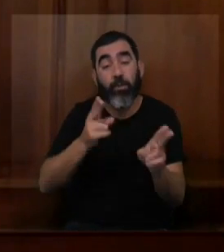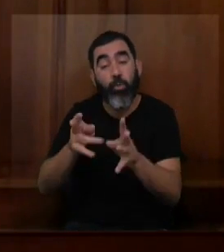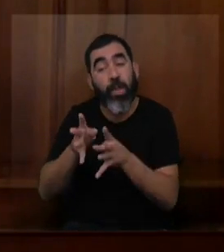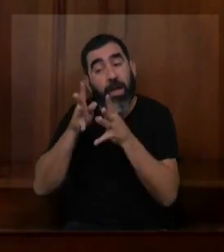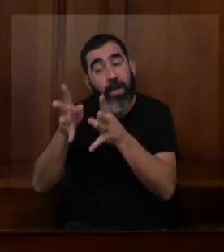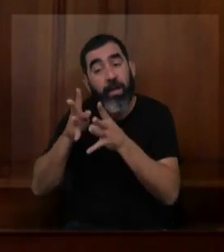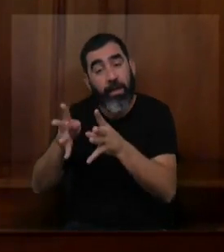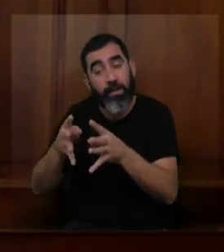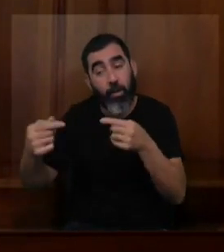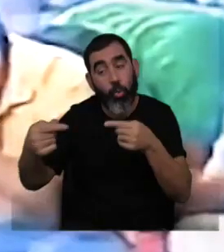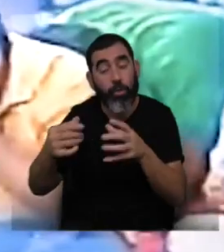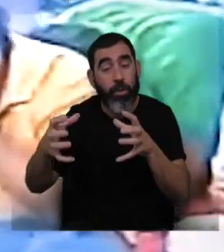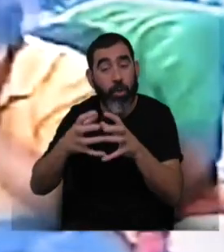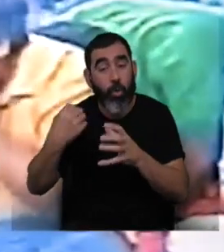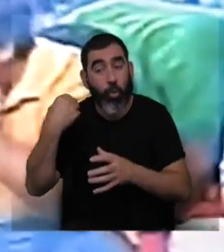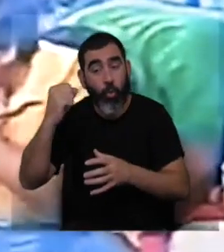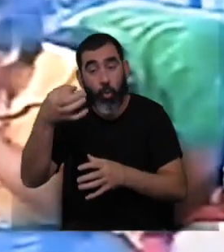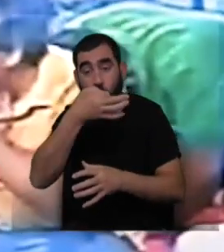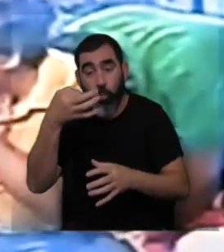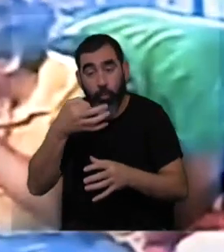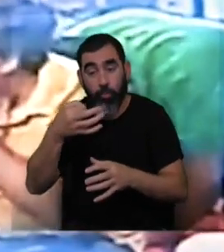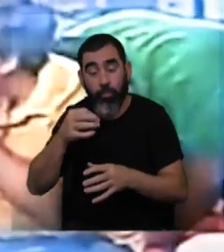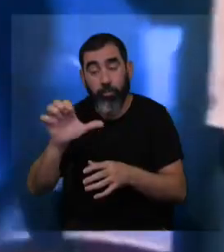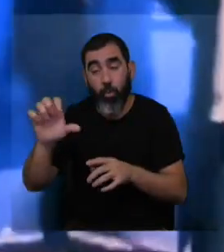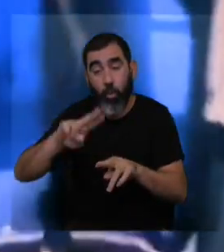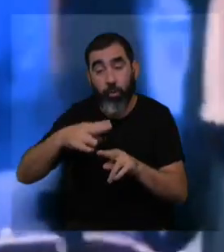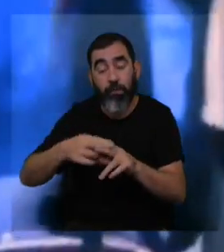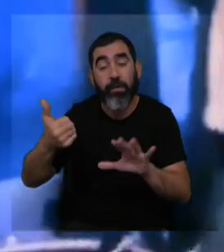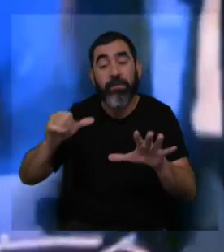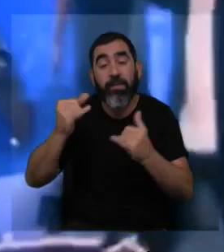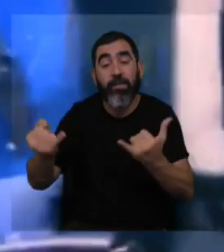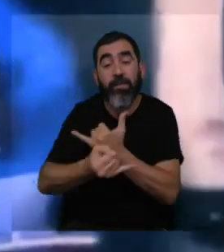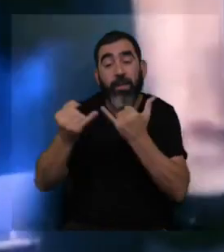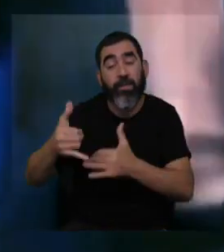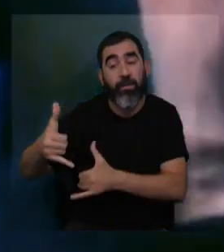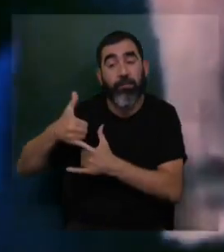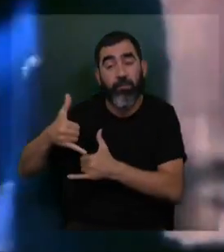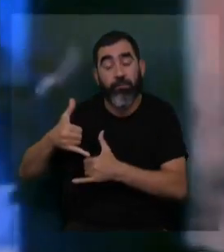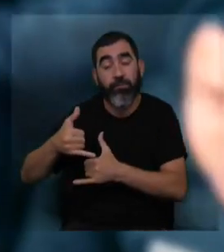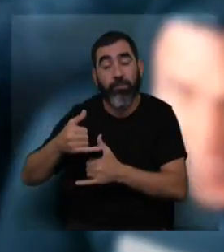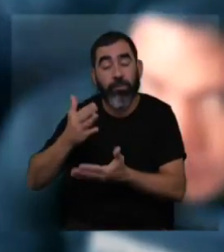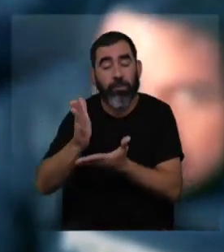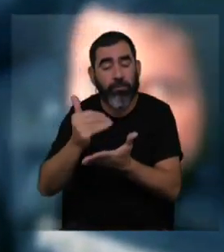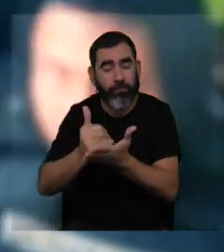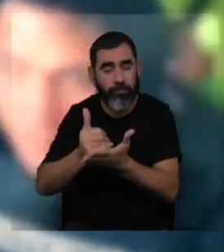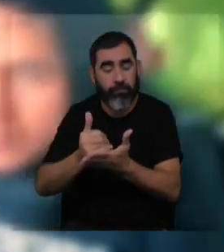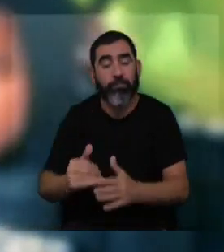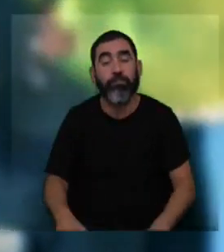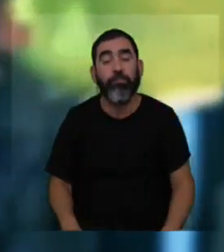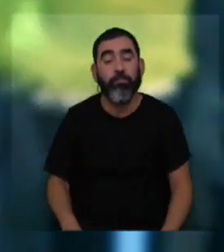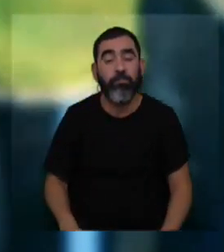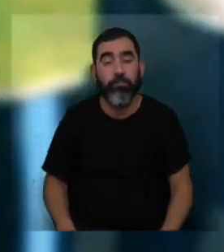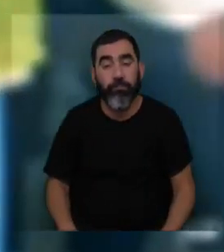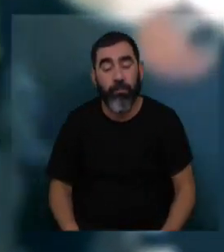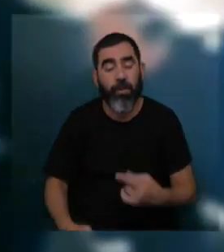que les declaró a las bandas del crimen organizado con un nuevo estado de excepción por 60 días en las provincias costeras de Guayas, cuya capital es Guayaquil,